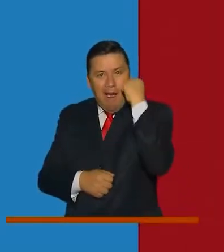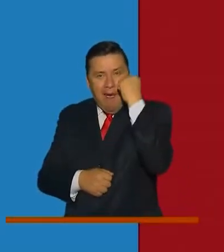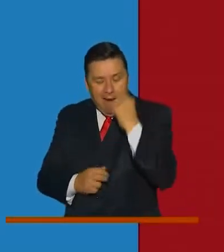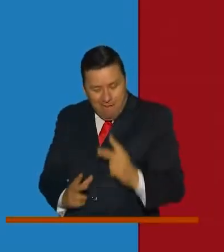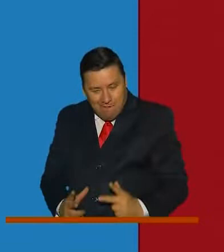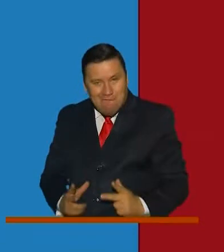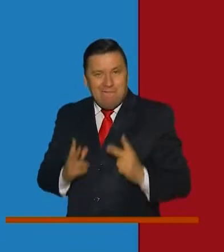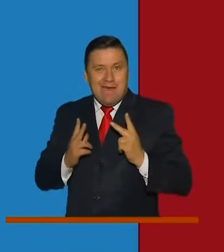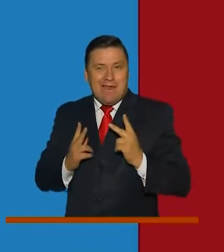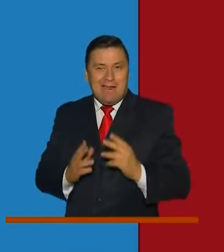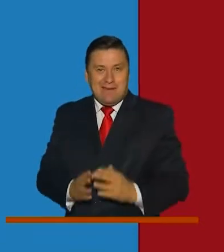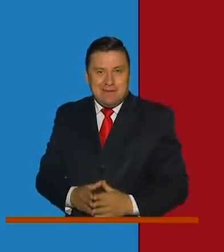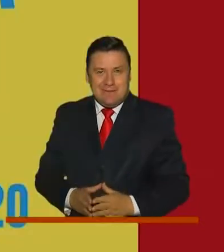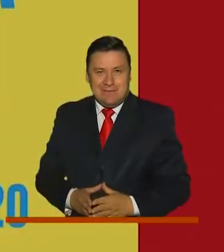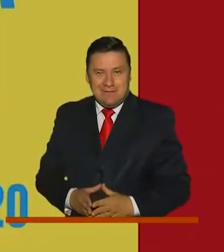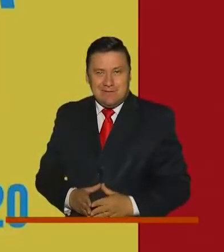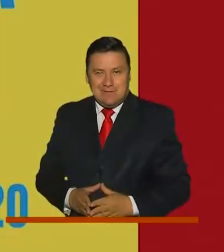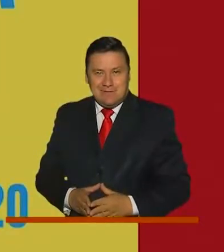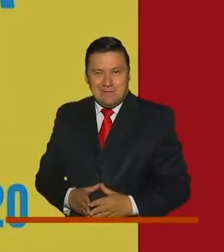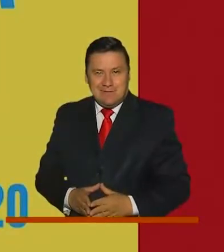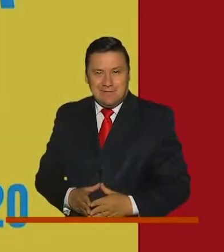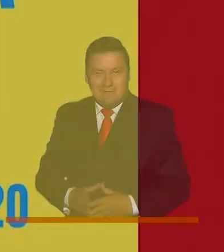vamos a ganarnos la vida.